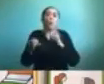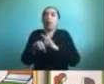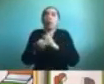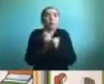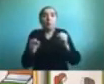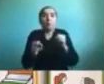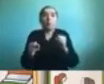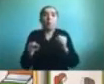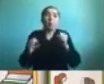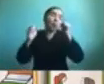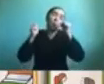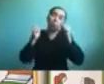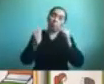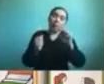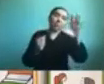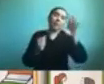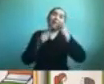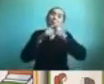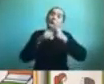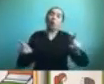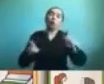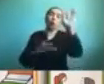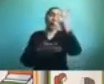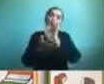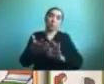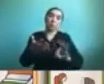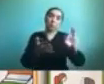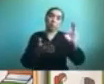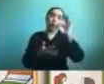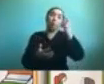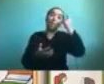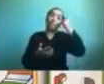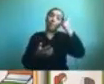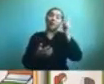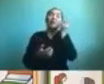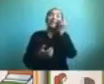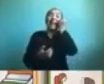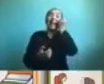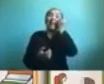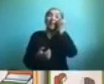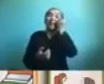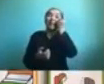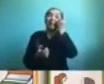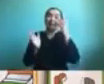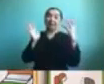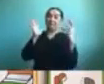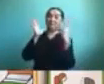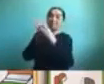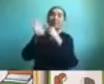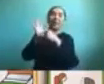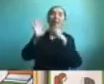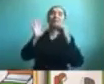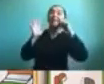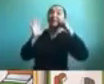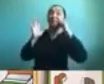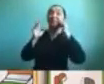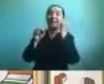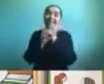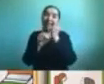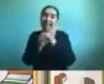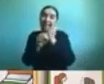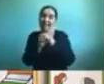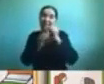podemos elegir otras imágenes pero en el fondo es que se entienda que la imagen representa una tarea y una actividad y lo mismo para